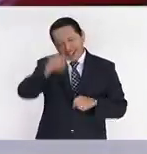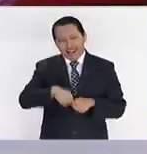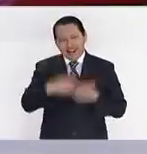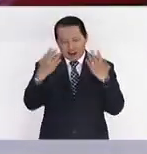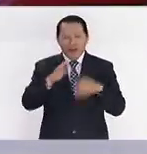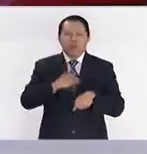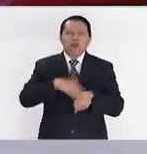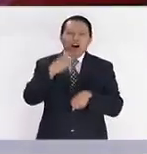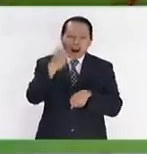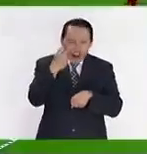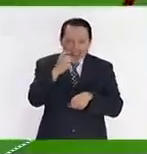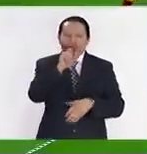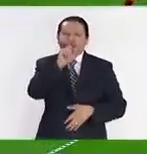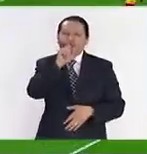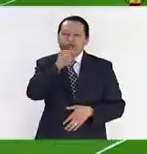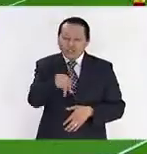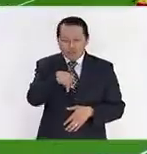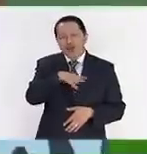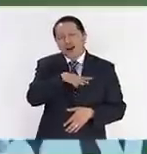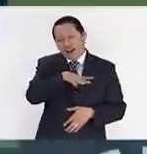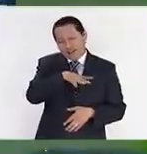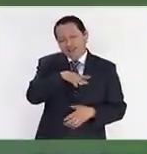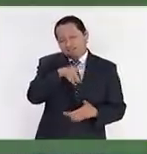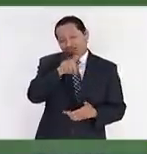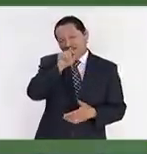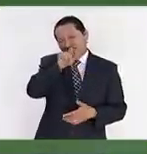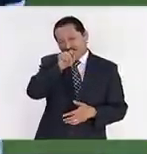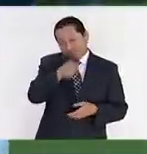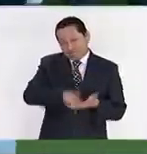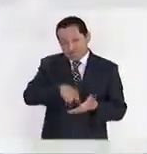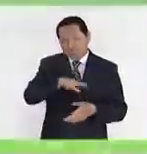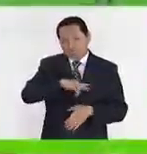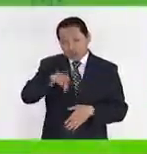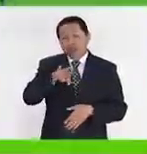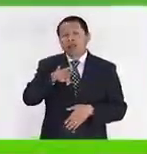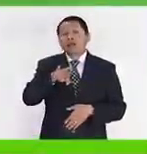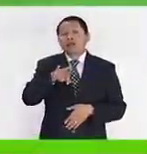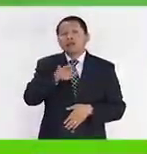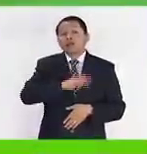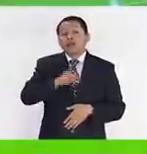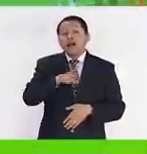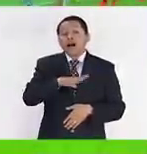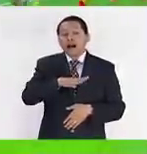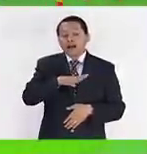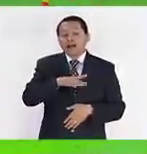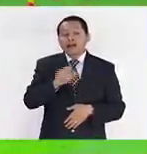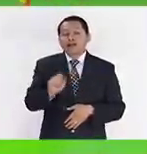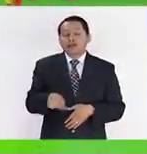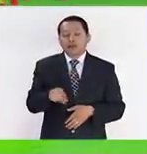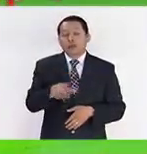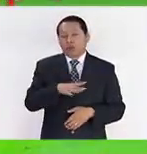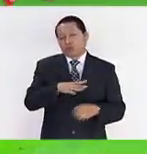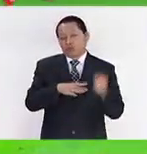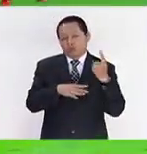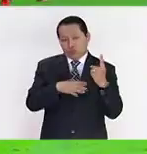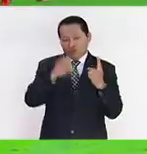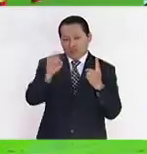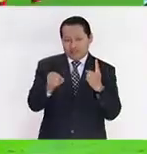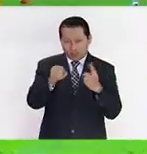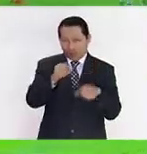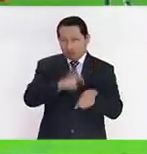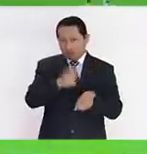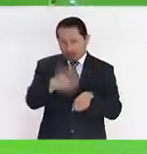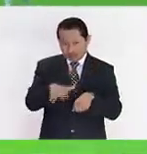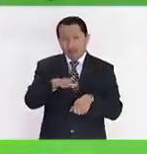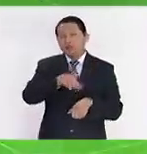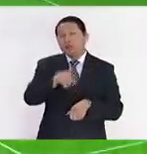eso la final regia. Vemos ya en pantalla lo que pasó en este partido. Ahí estaba Rogelio Funes Mori, 1-0 al minuto 10. Al